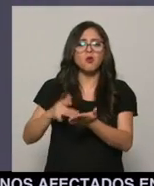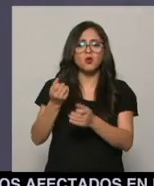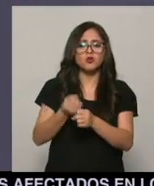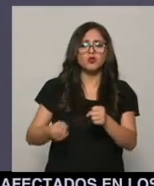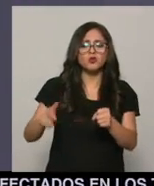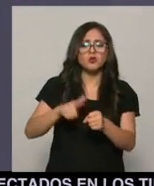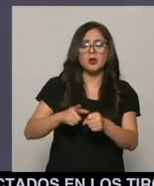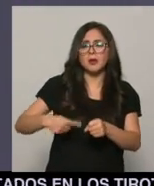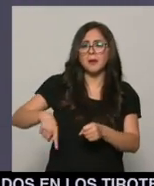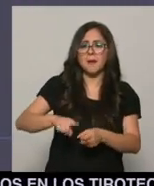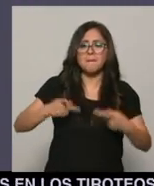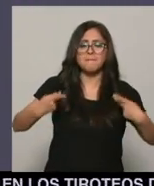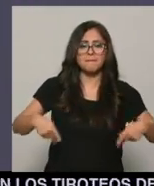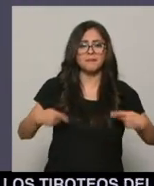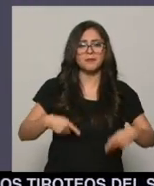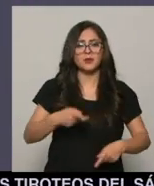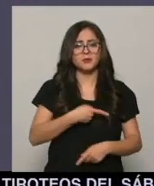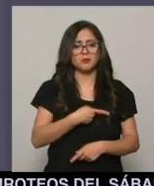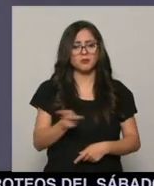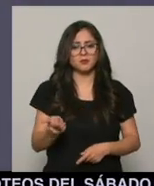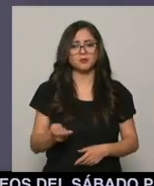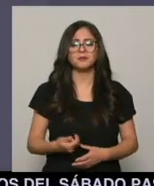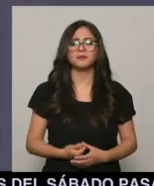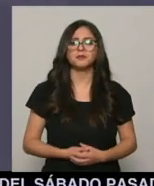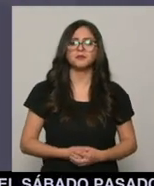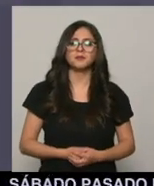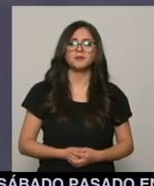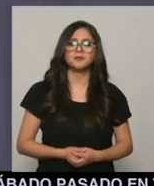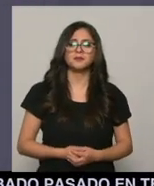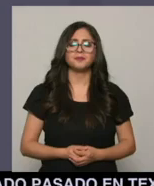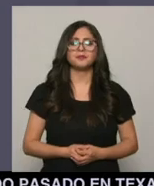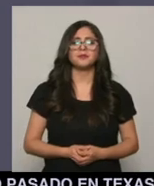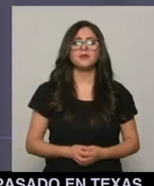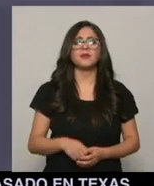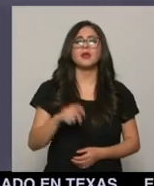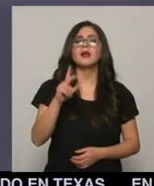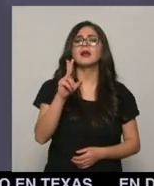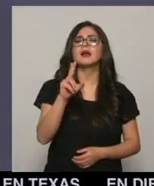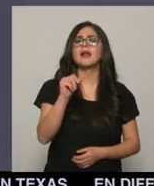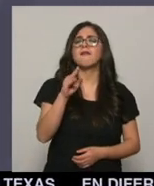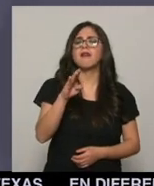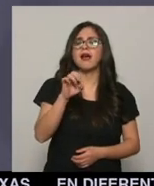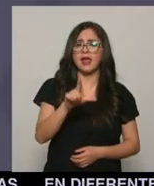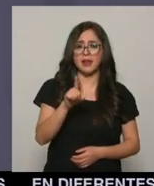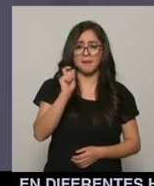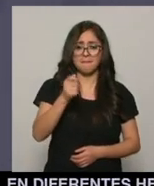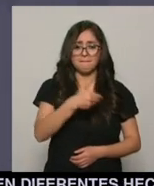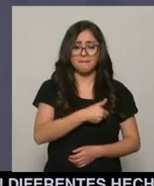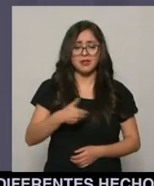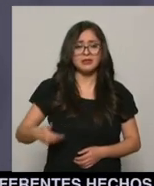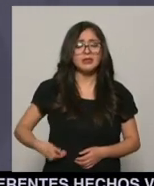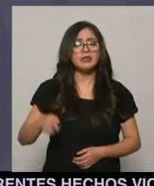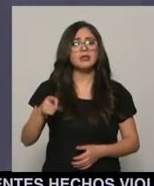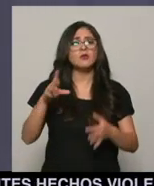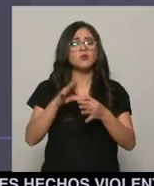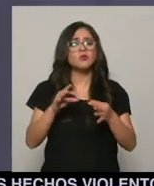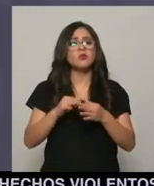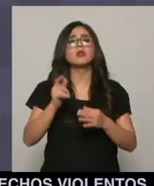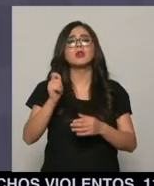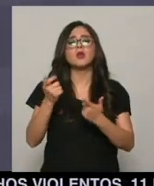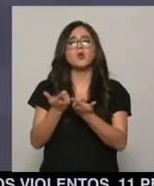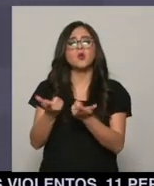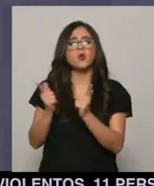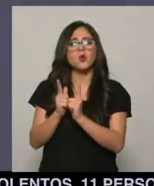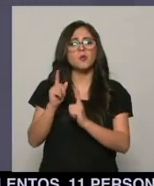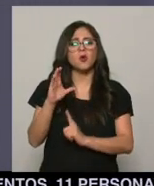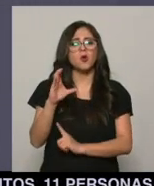clases populares. Rafael Solano, el presidente también comentó algo muy importante. Los conservadores están moralmente